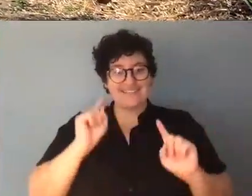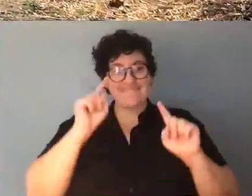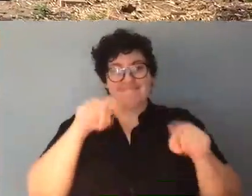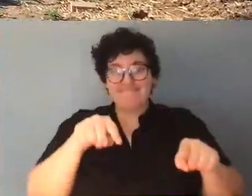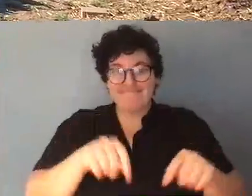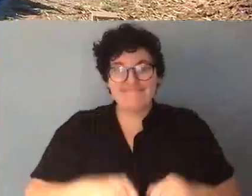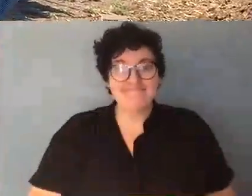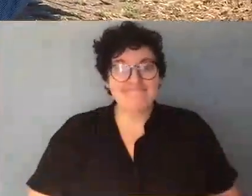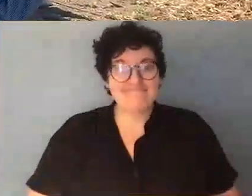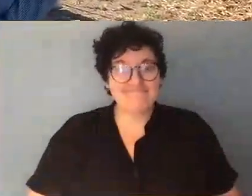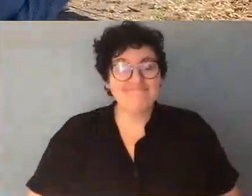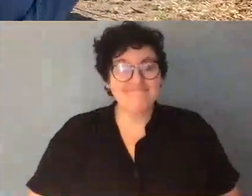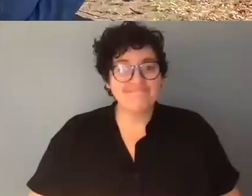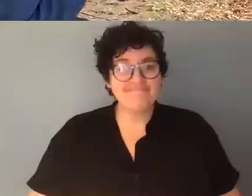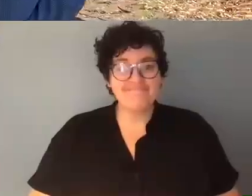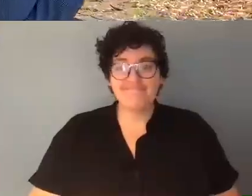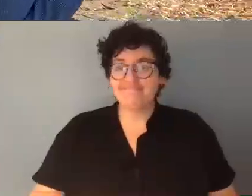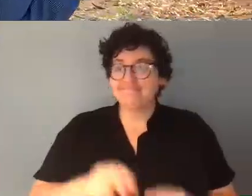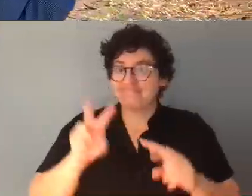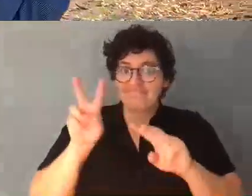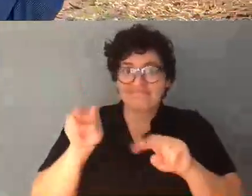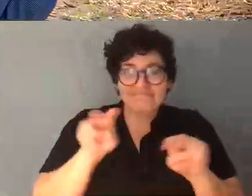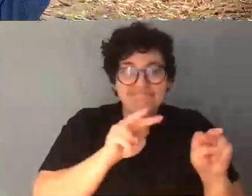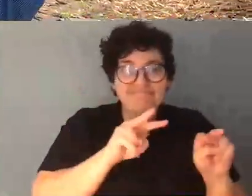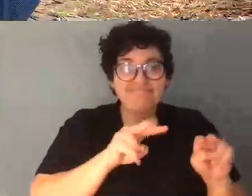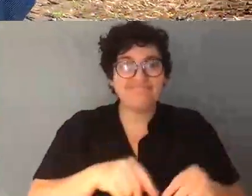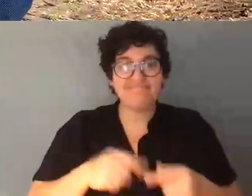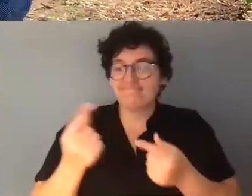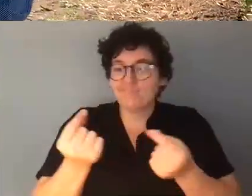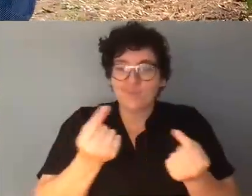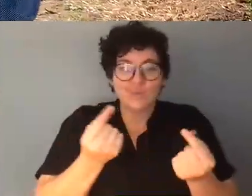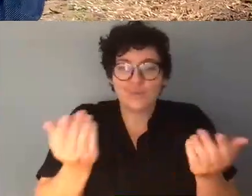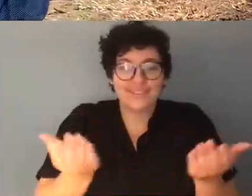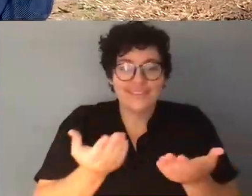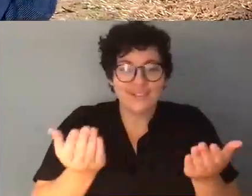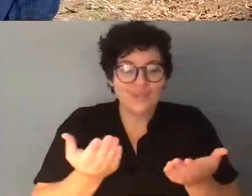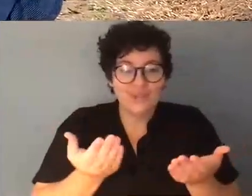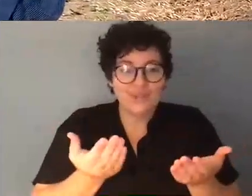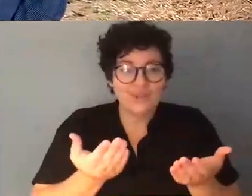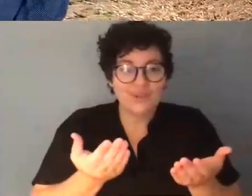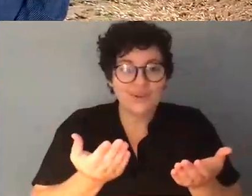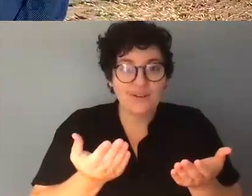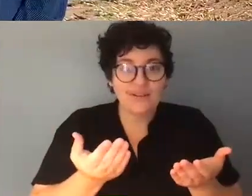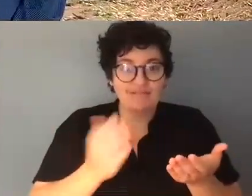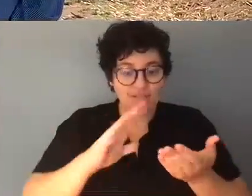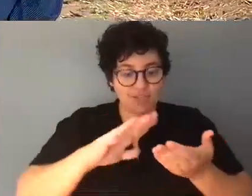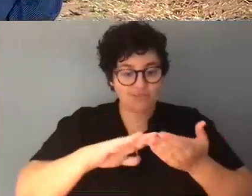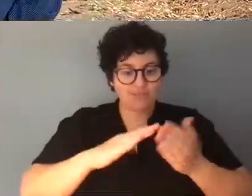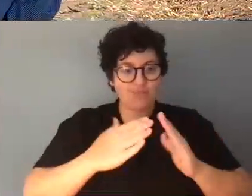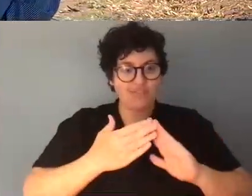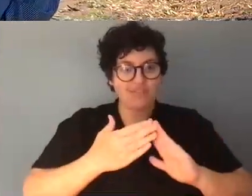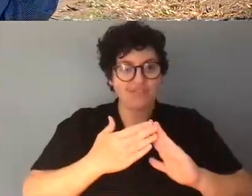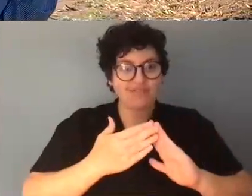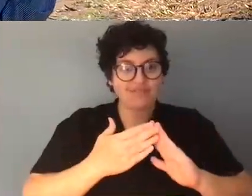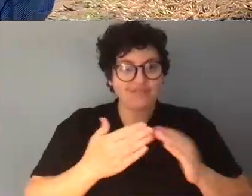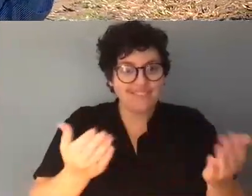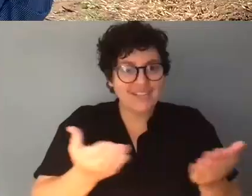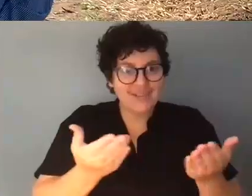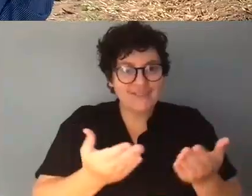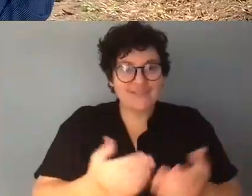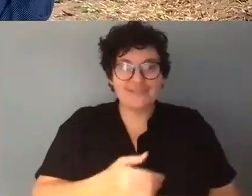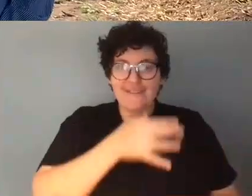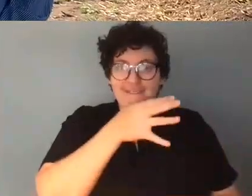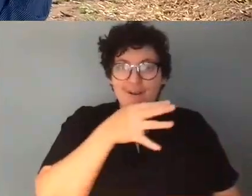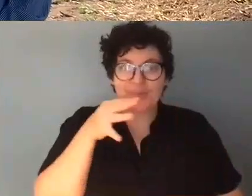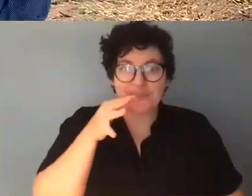Gracias por atendernos ahora y por abrirnos sus puertas y dejarnos venir a observar qué es lo que están haciendo aquí en la